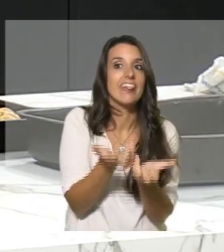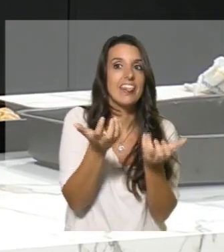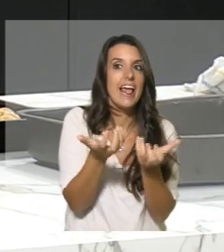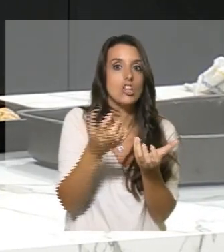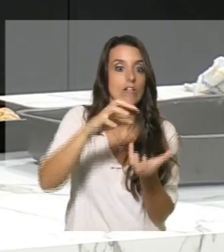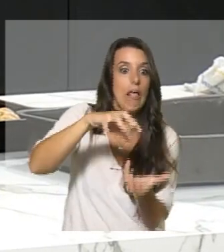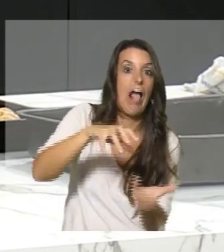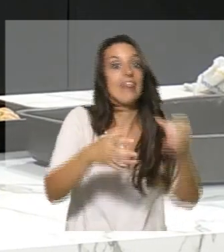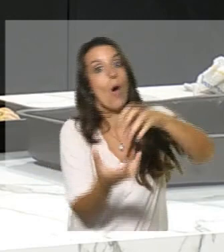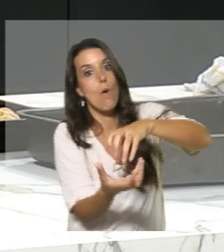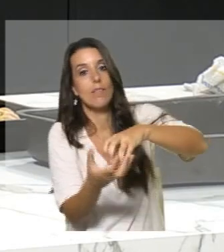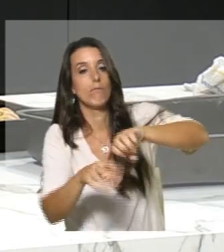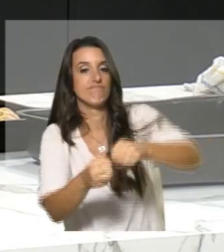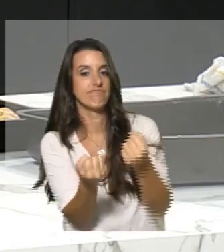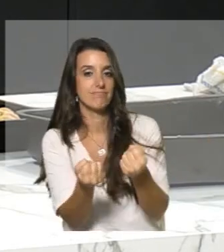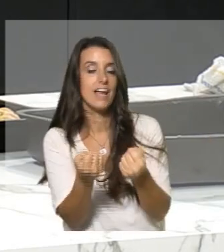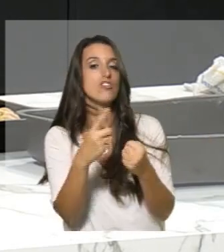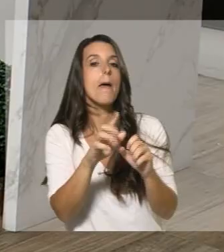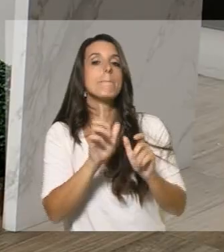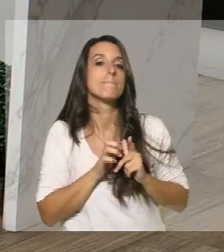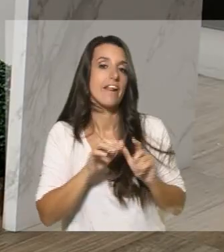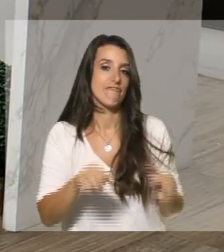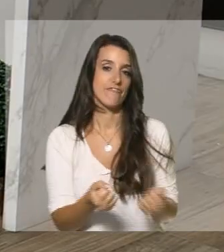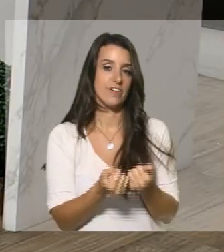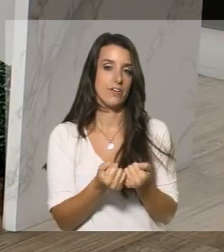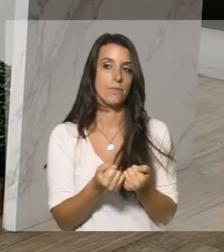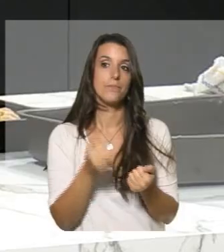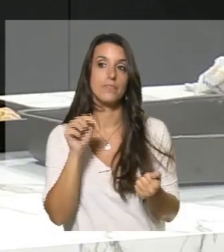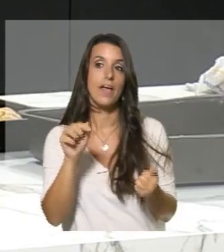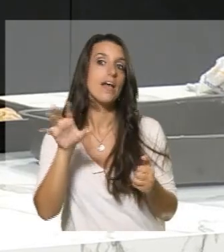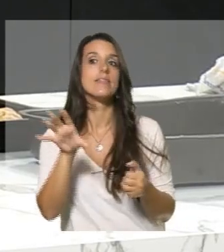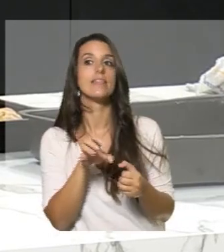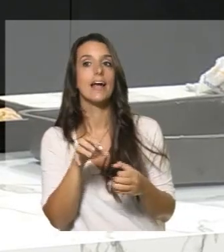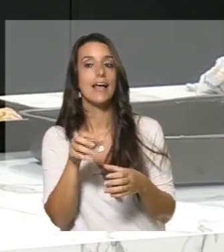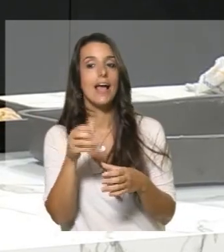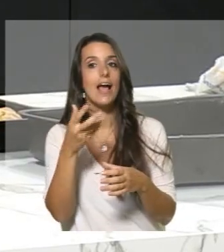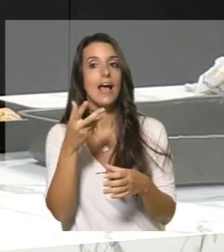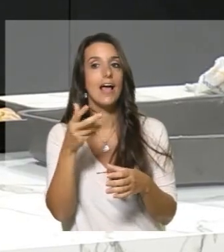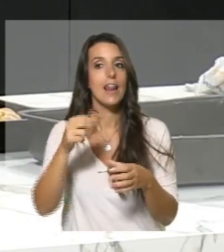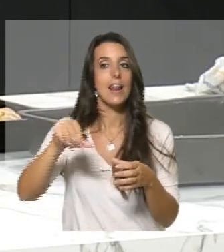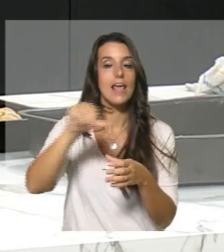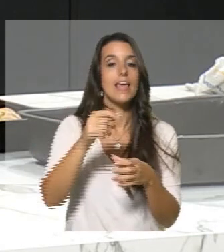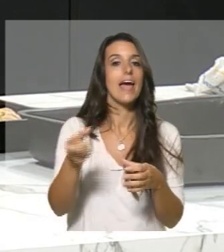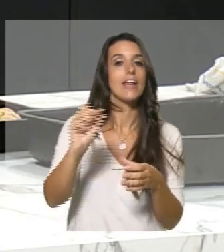hacemos presiones, lógico, la miga se puede romper. Se va a romper. Claro. Y acá tengo el almíbar al cual le voy a poner el ron.